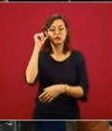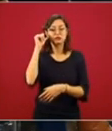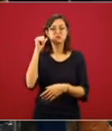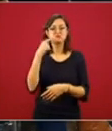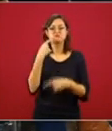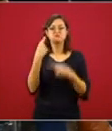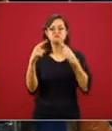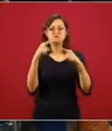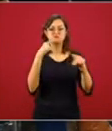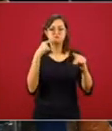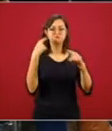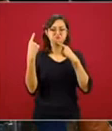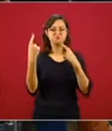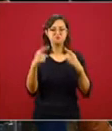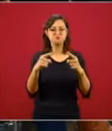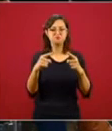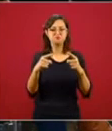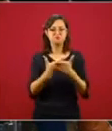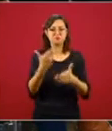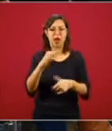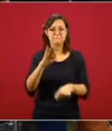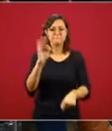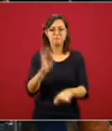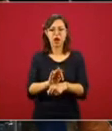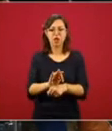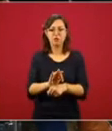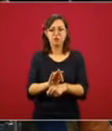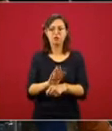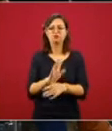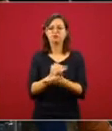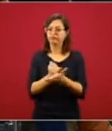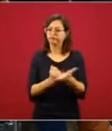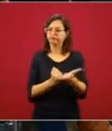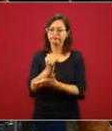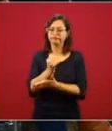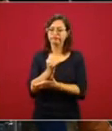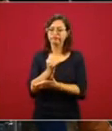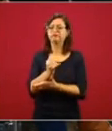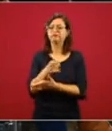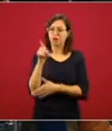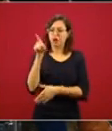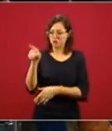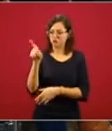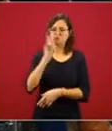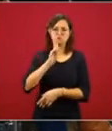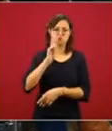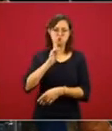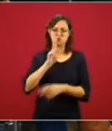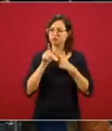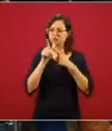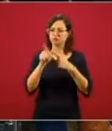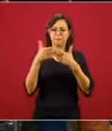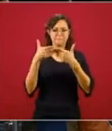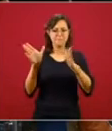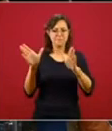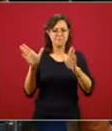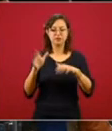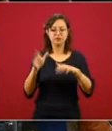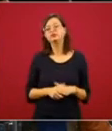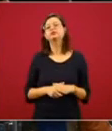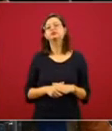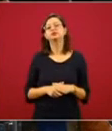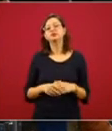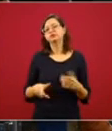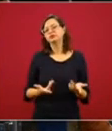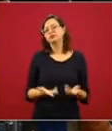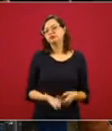amparos, unas resoluciones que permitieron que se continúe con las pruebas en estas plantas. Primero, su opinión